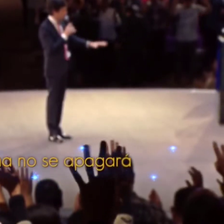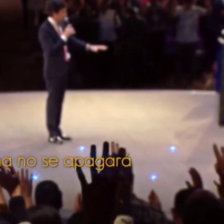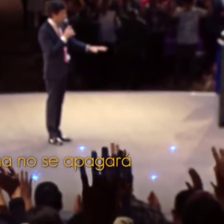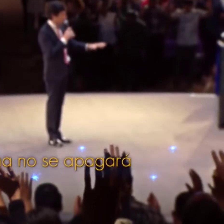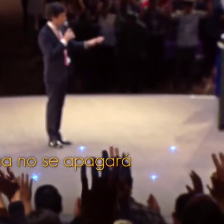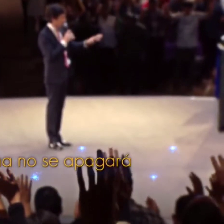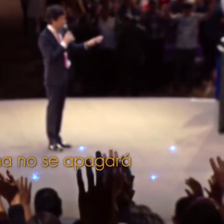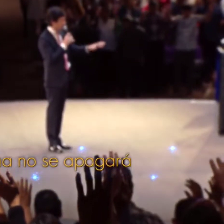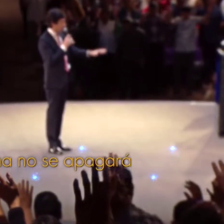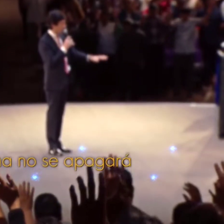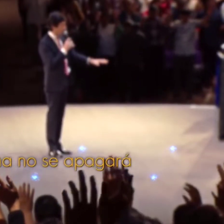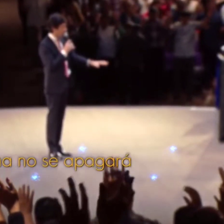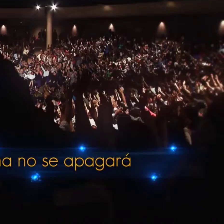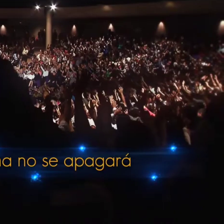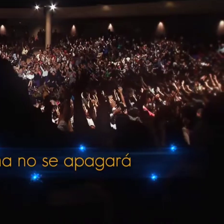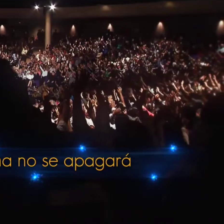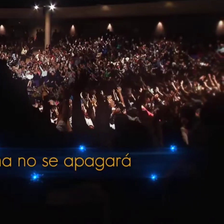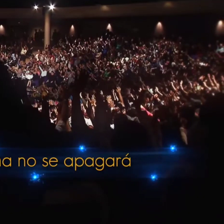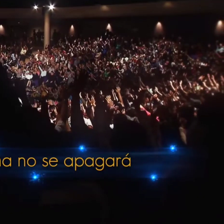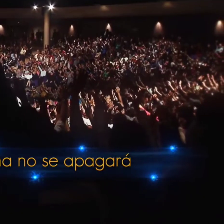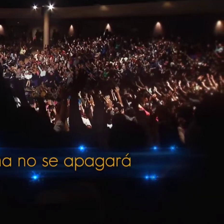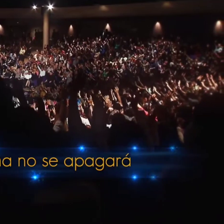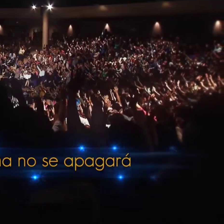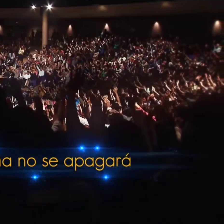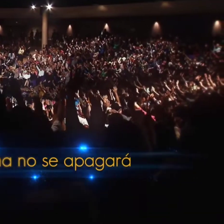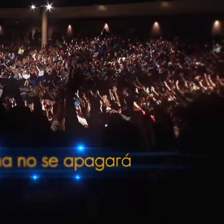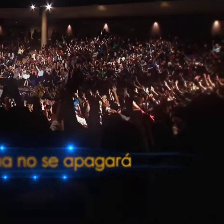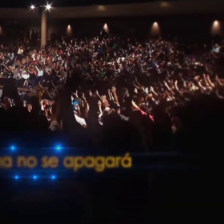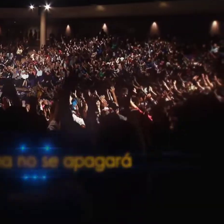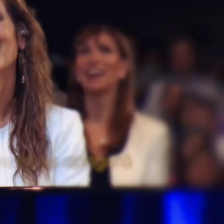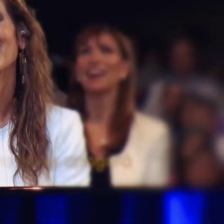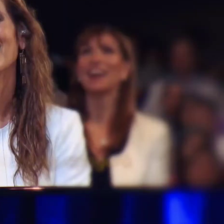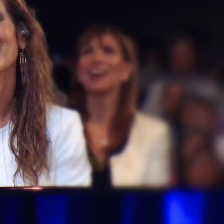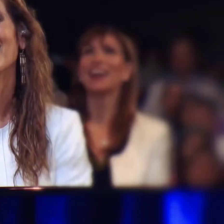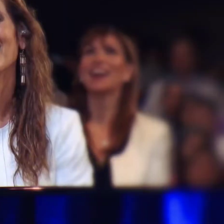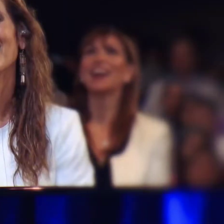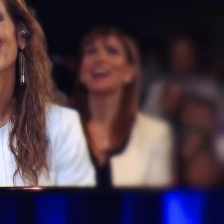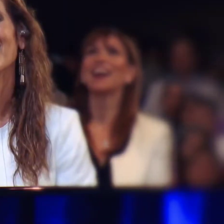llama no se apagará.